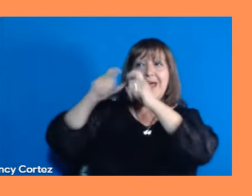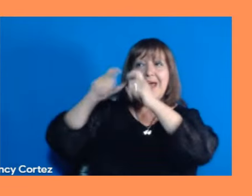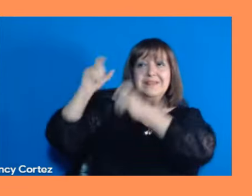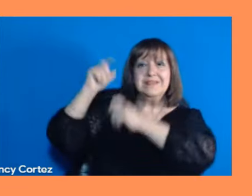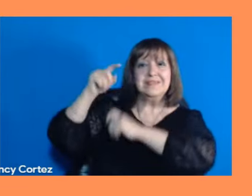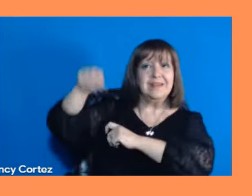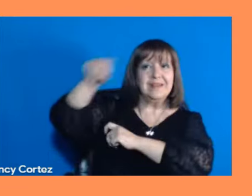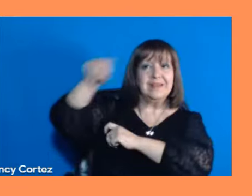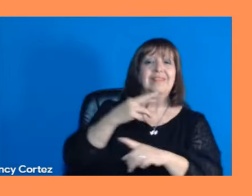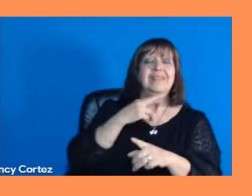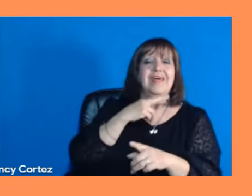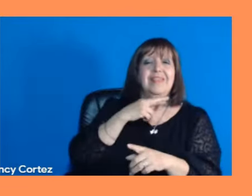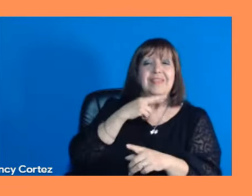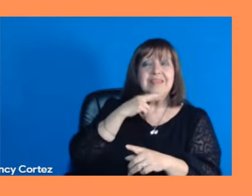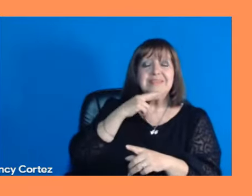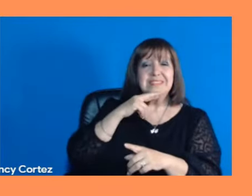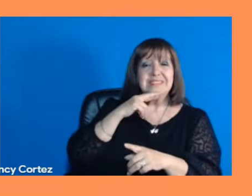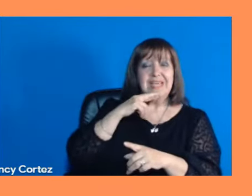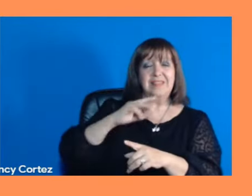ley